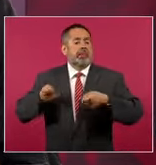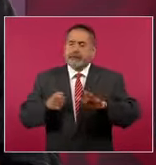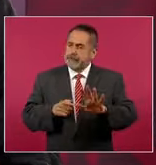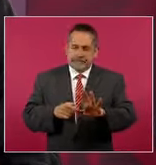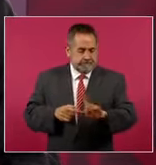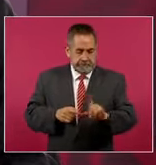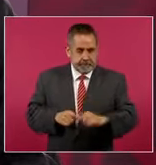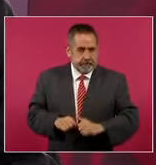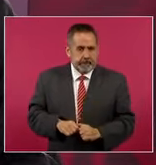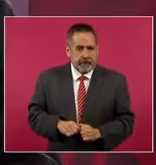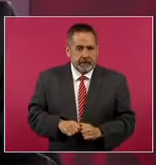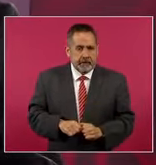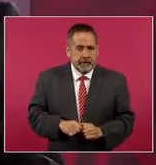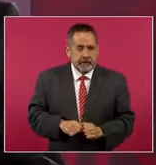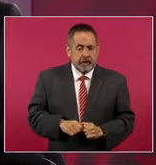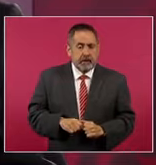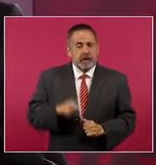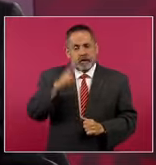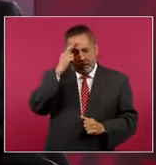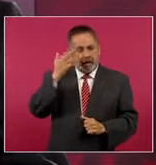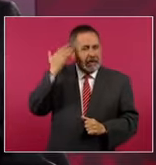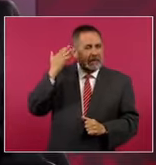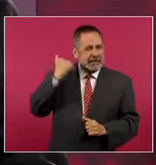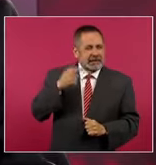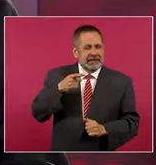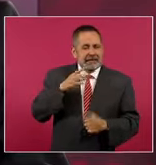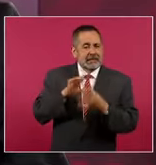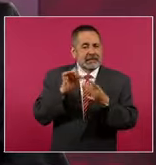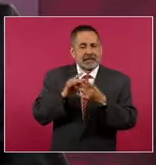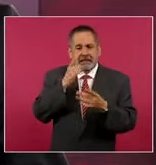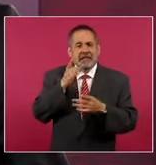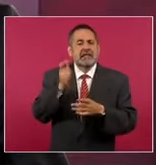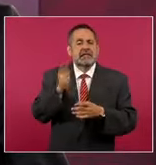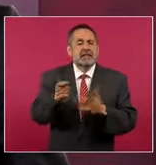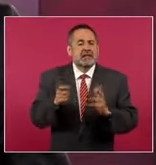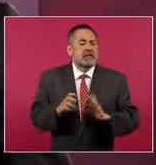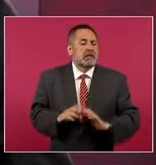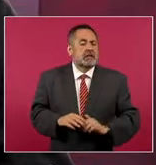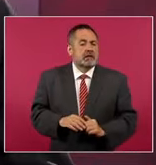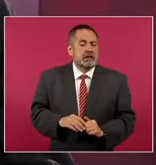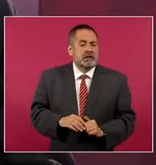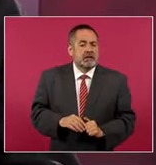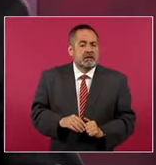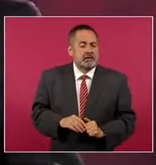Porque lo que contaba antes era nada más la